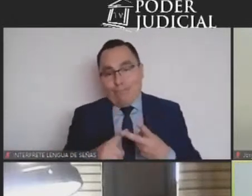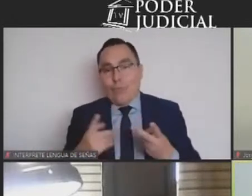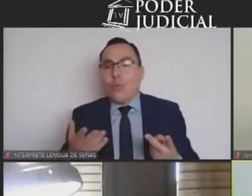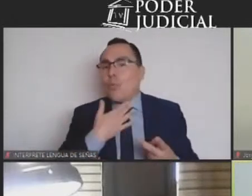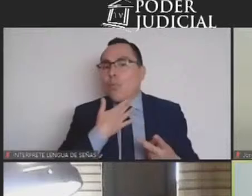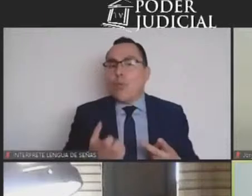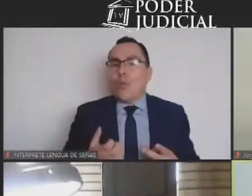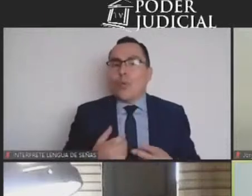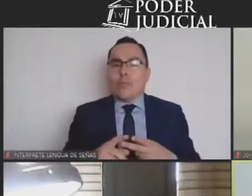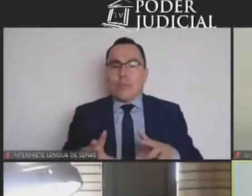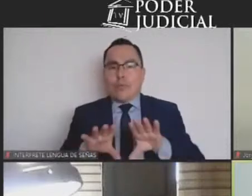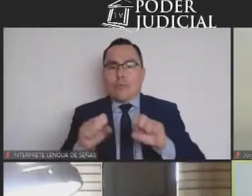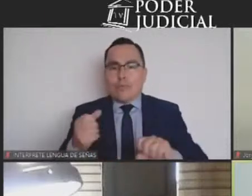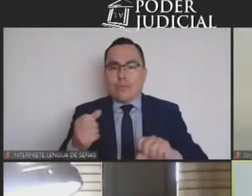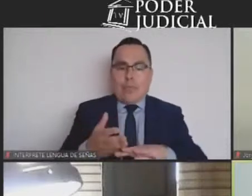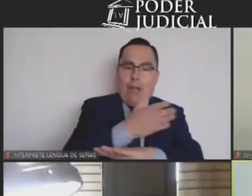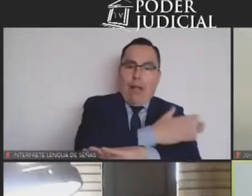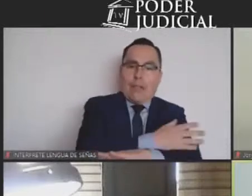de autoacordados.